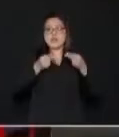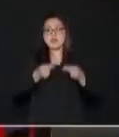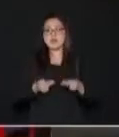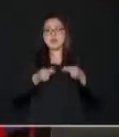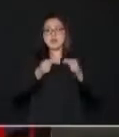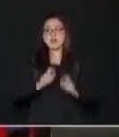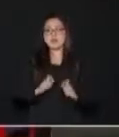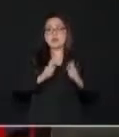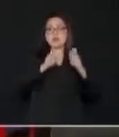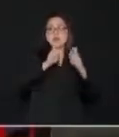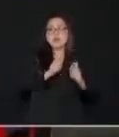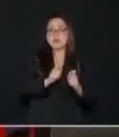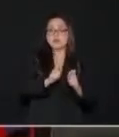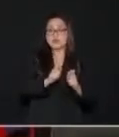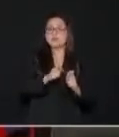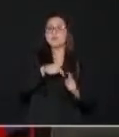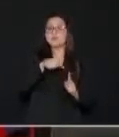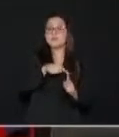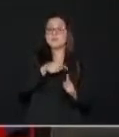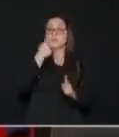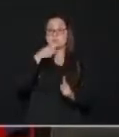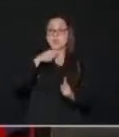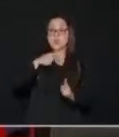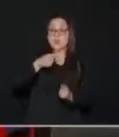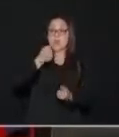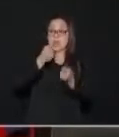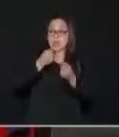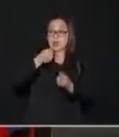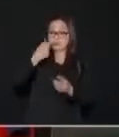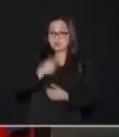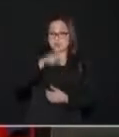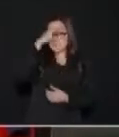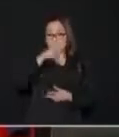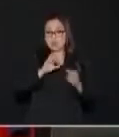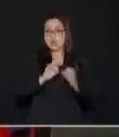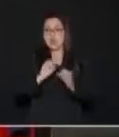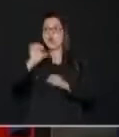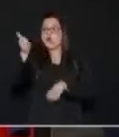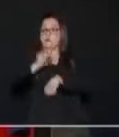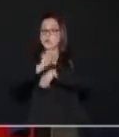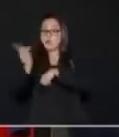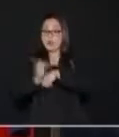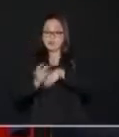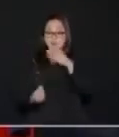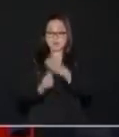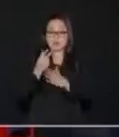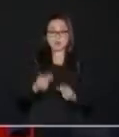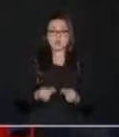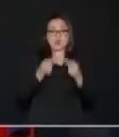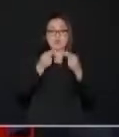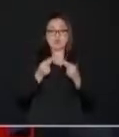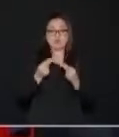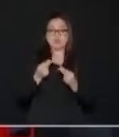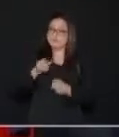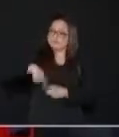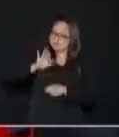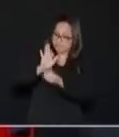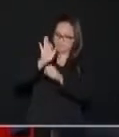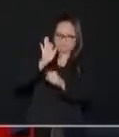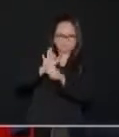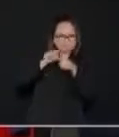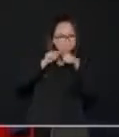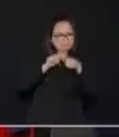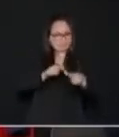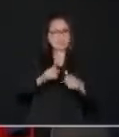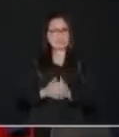las inversiones de accionistas nacionales y extranjeros estarán seguras y